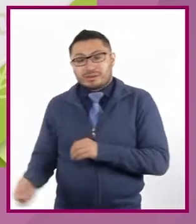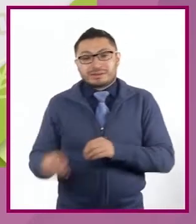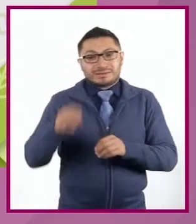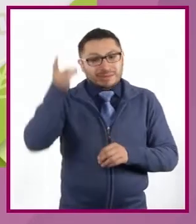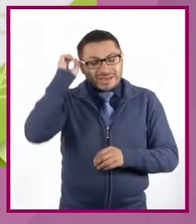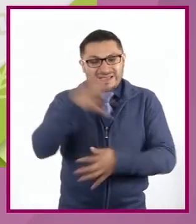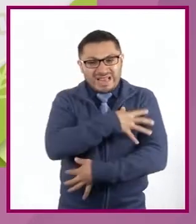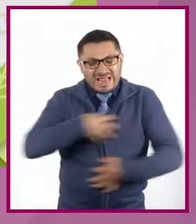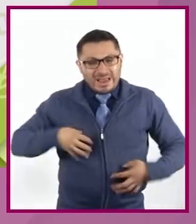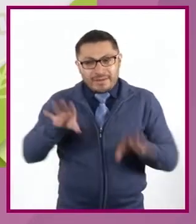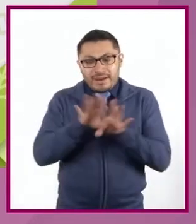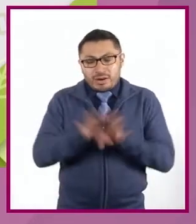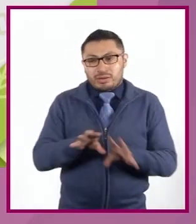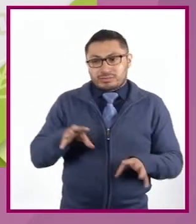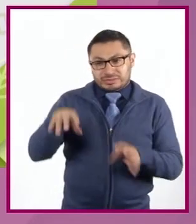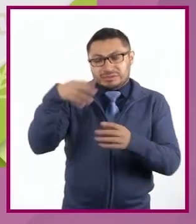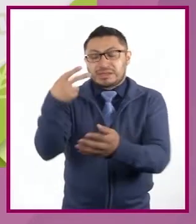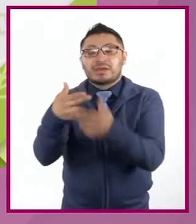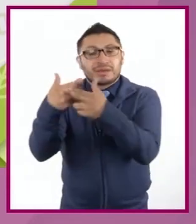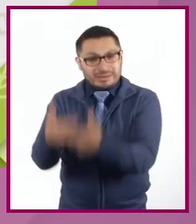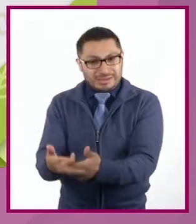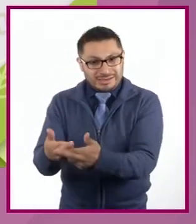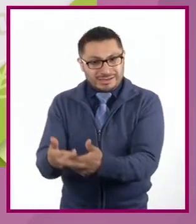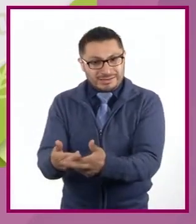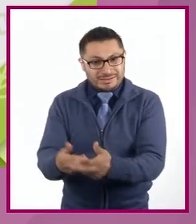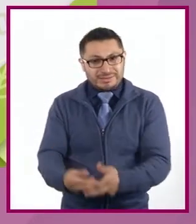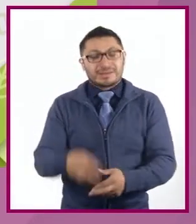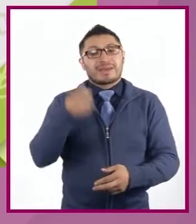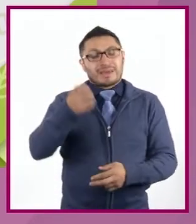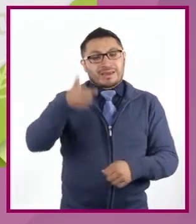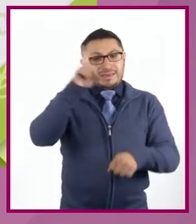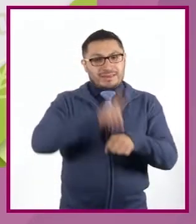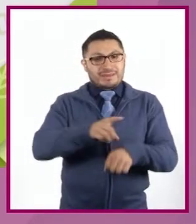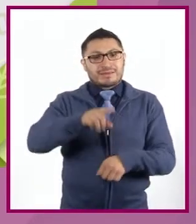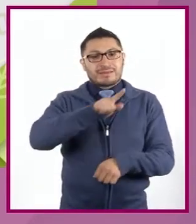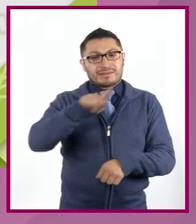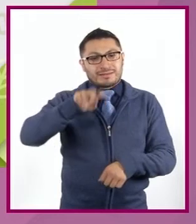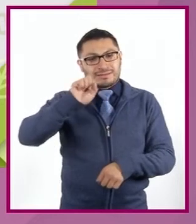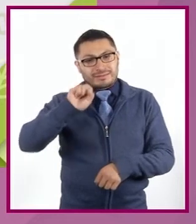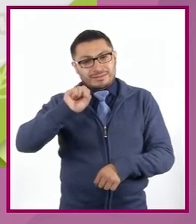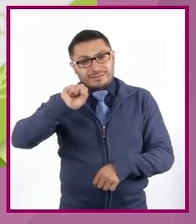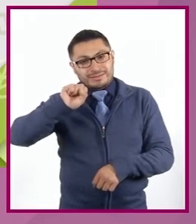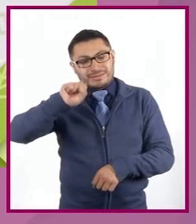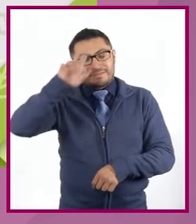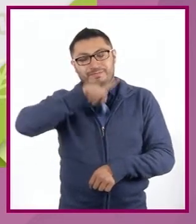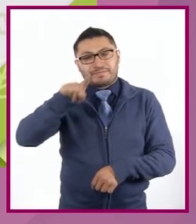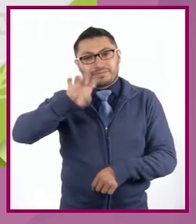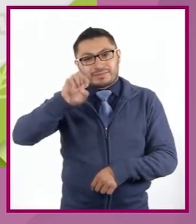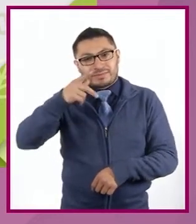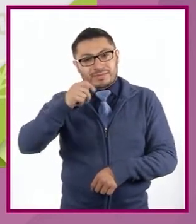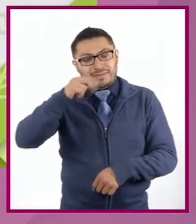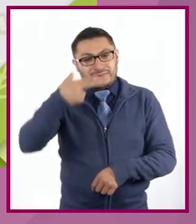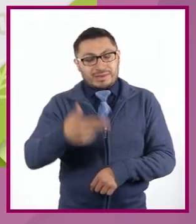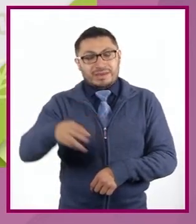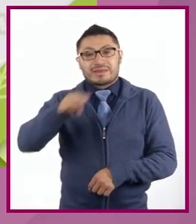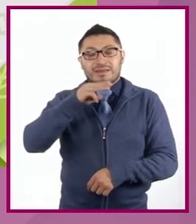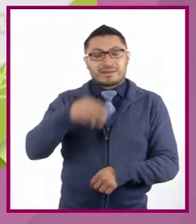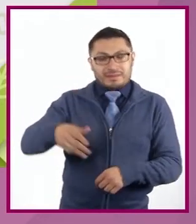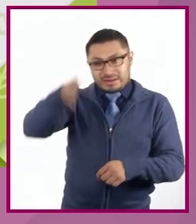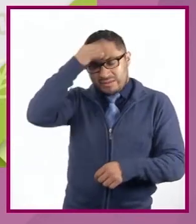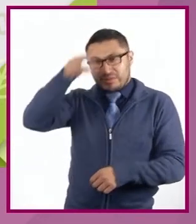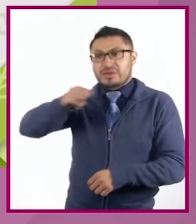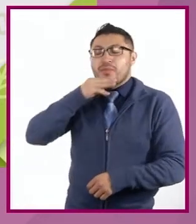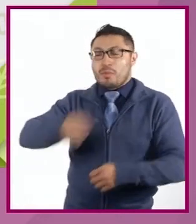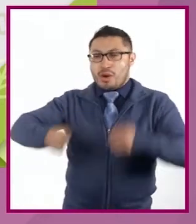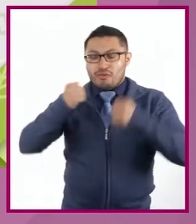había costado conseguir. Ese día, Seth aprendió que su madre era muy fuerte y en un futuro él también lo sería.